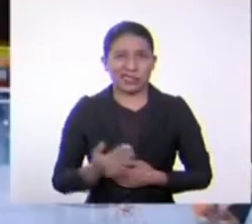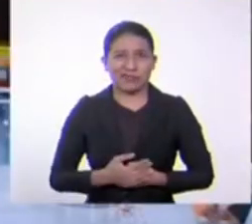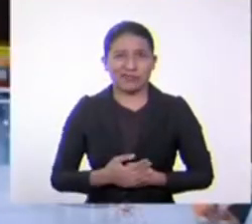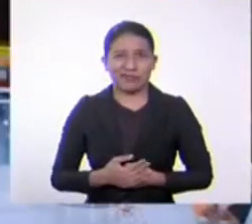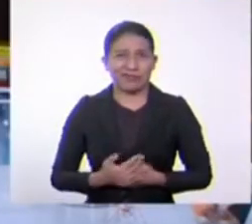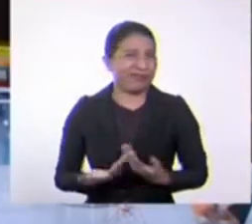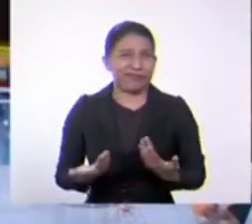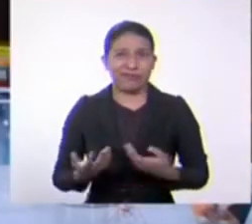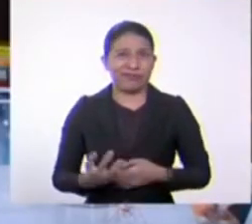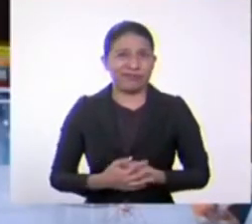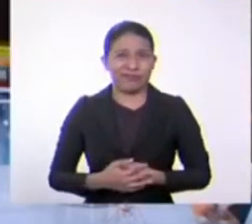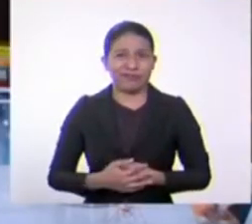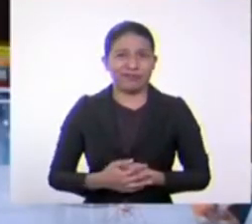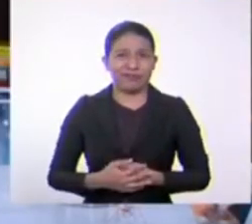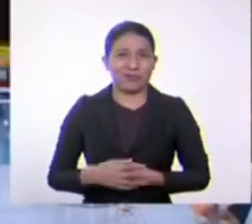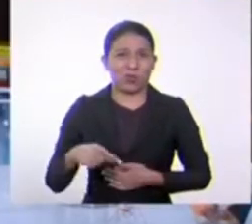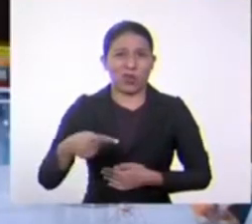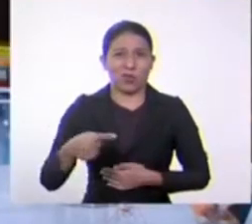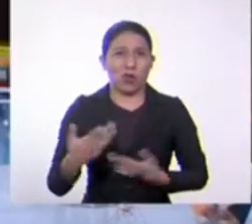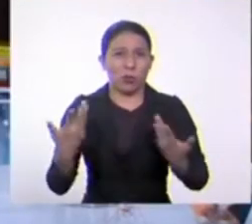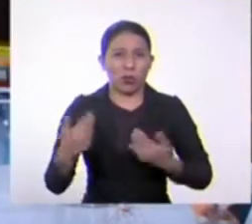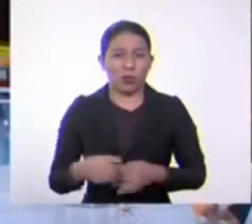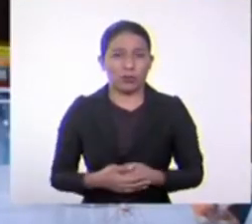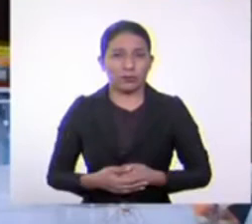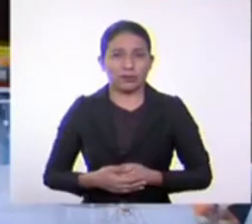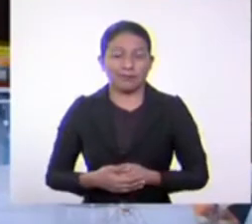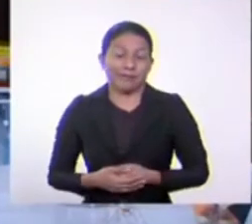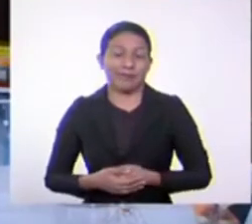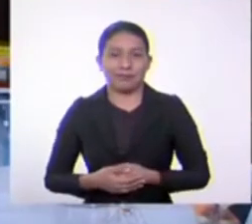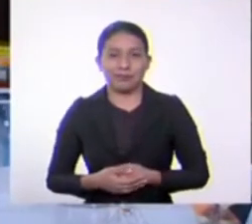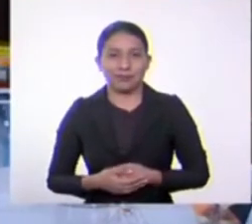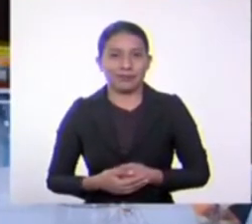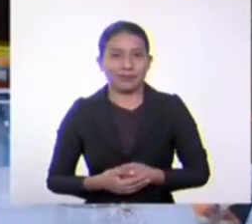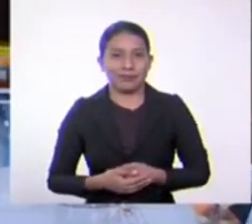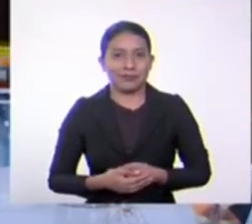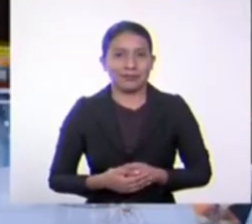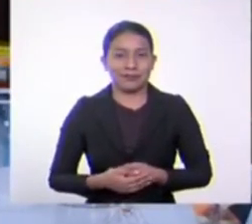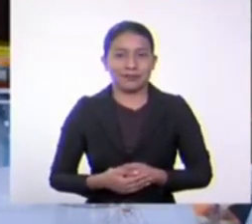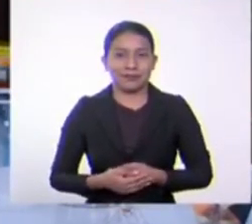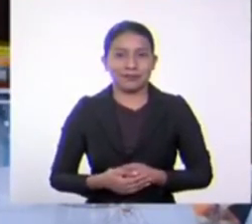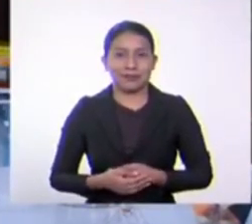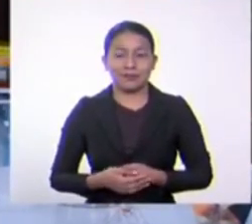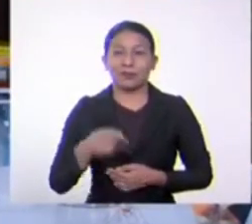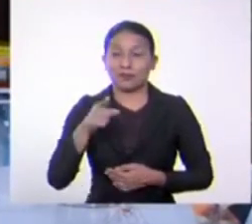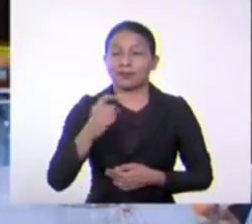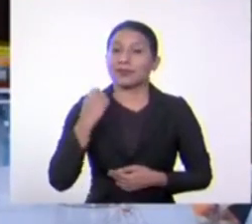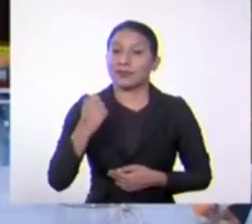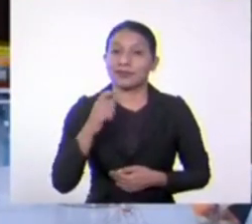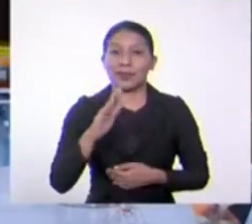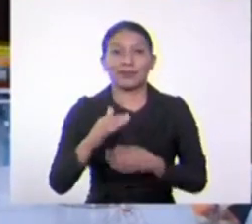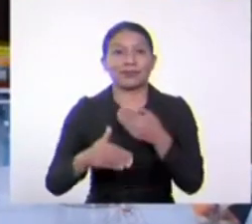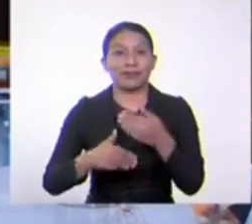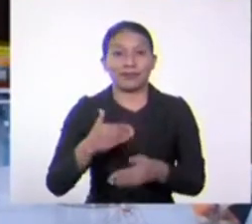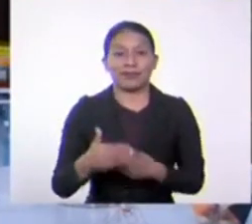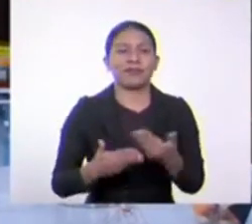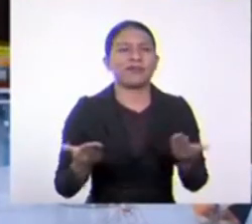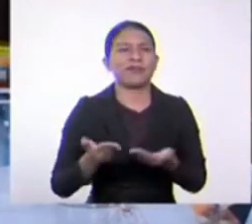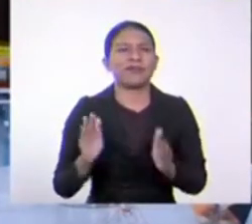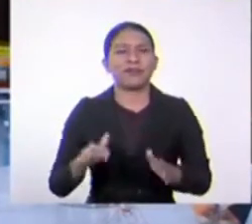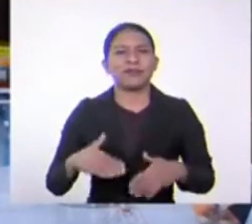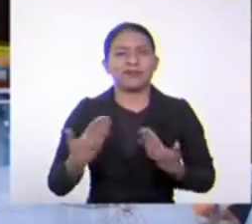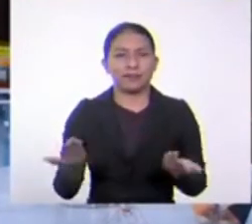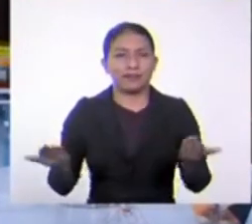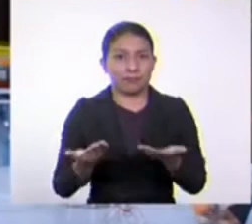qué, cuándo, cómo. Bueno, hay muchas cosas claves en este proceso. Lo que estamos haciendo